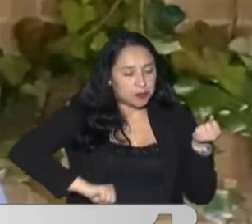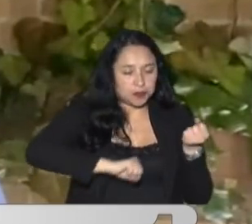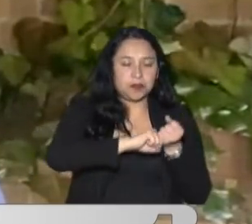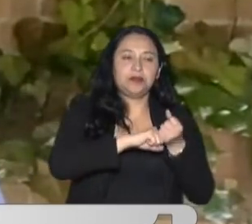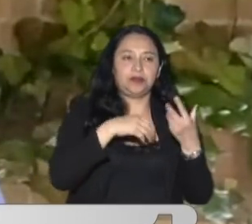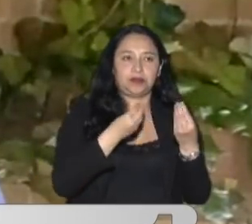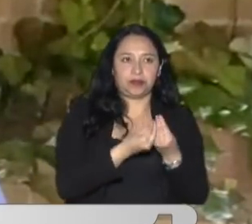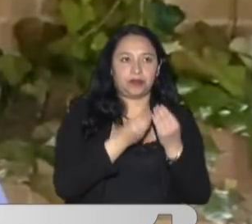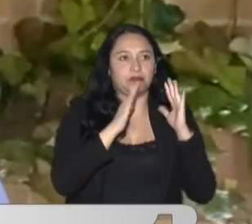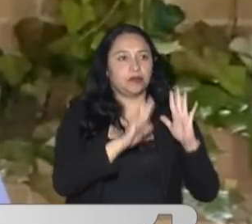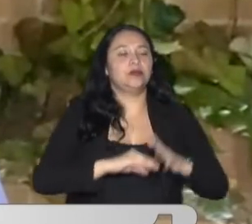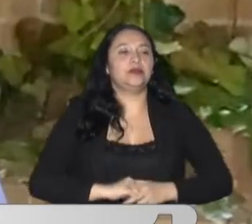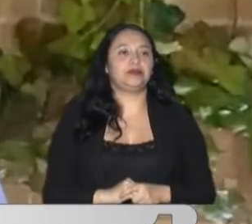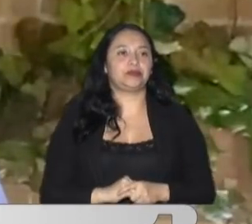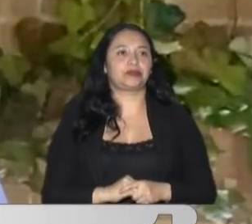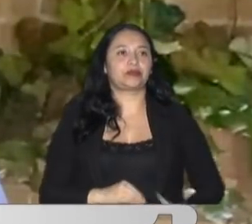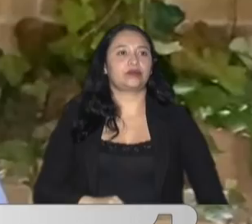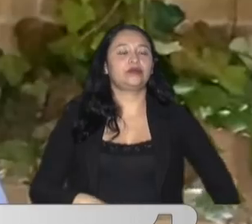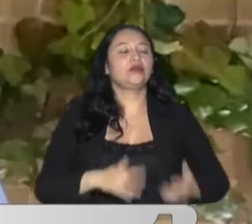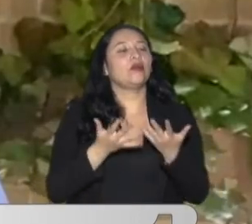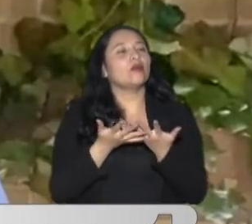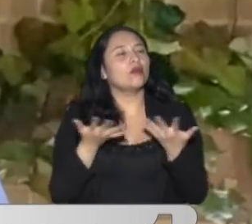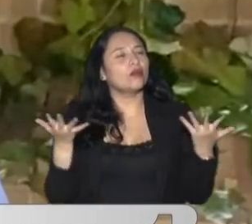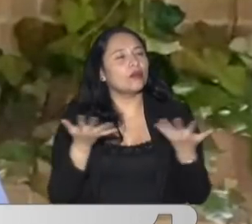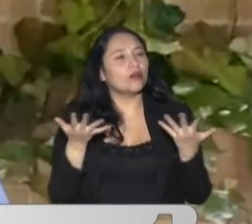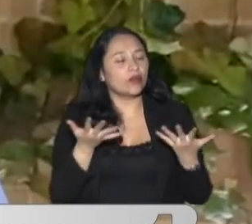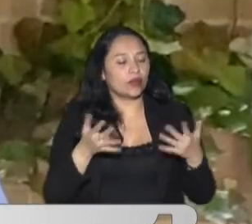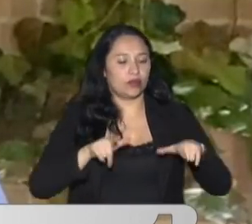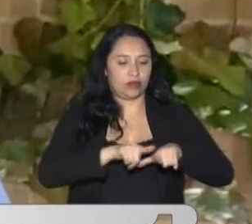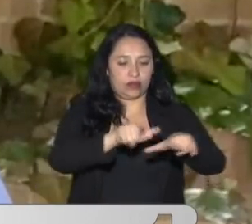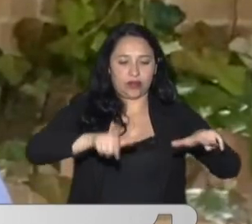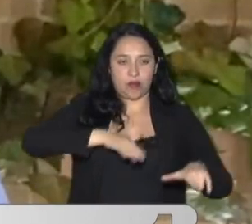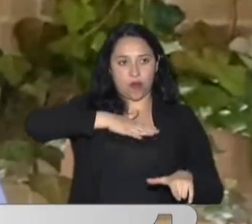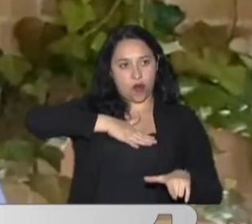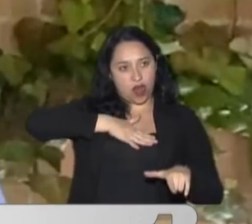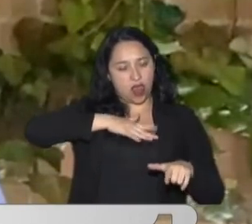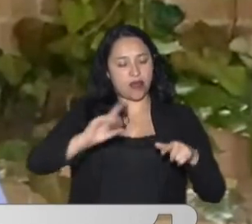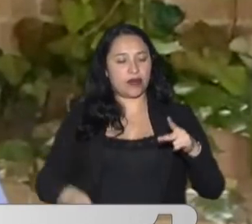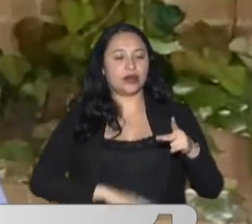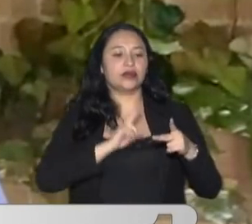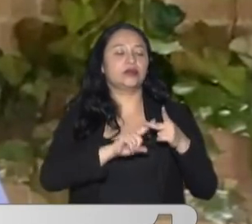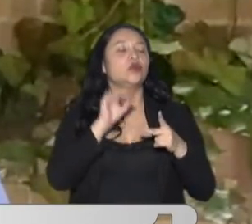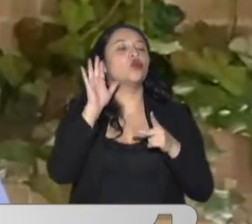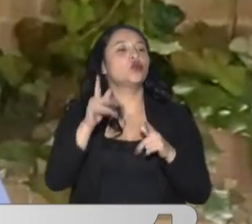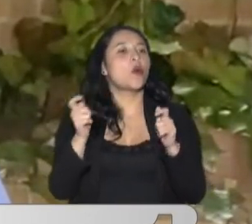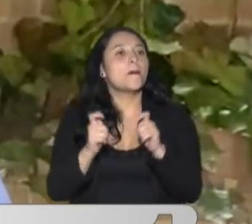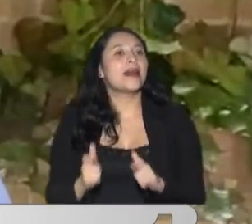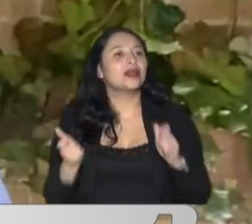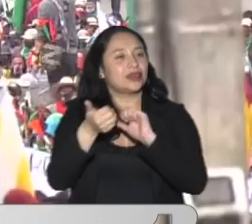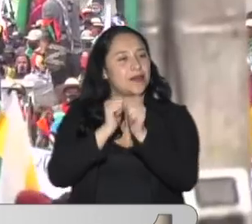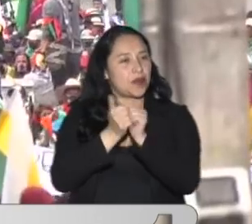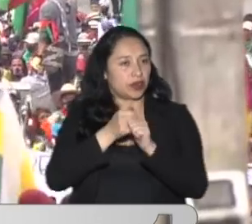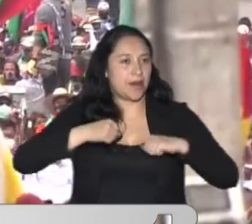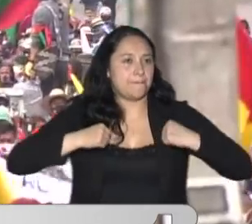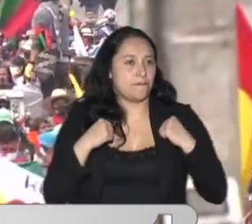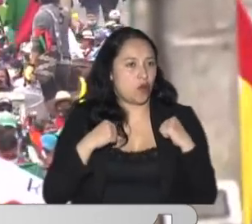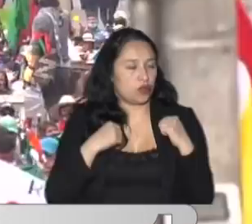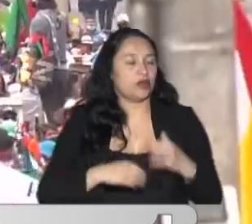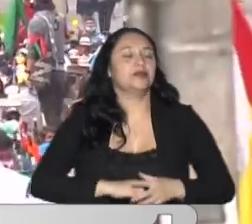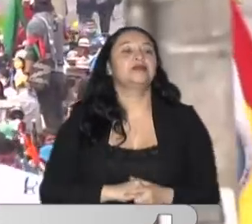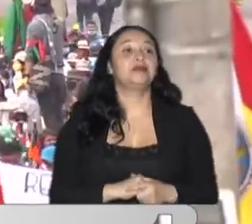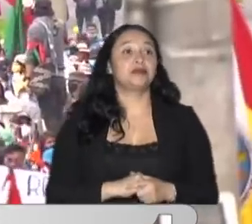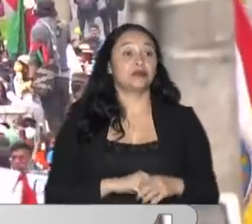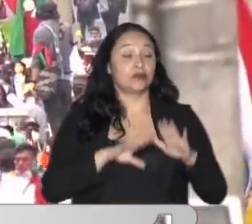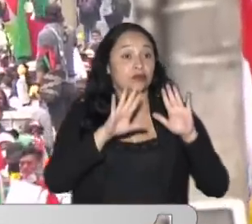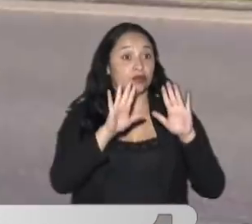la minga indígena, que estarán ubicadas en la Plaza de Bolívar y en el Palacio de los Deportes en Bogotá. Se diseñó un